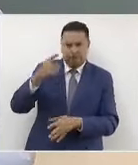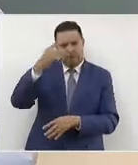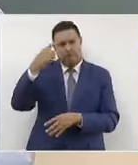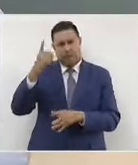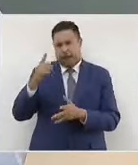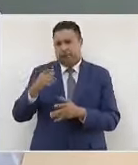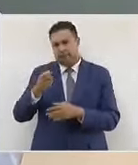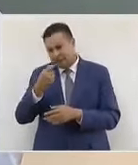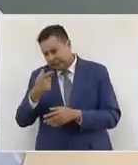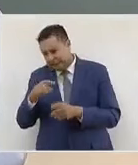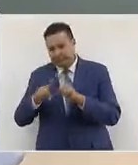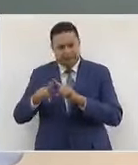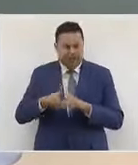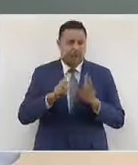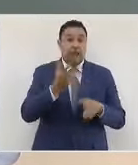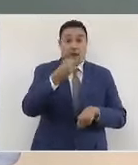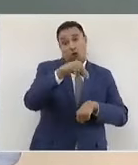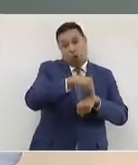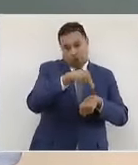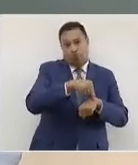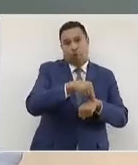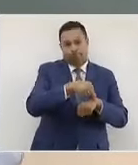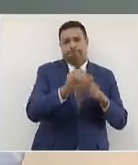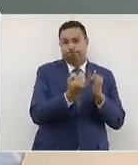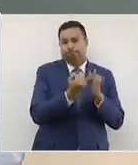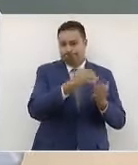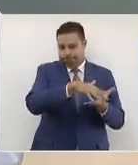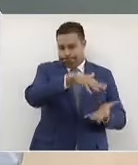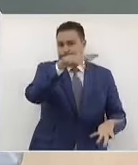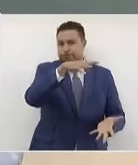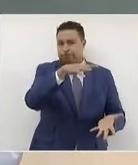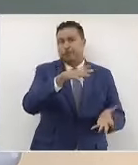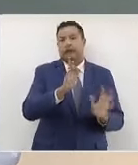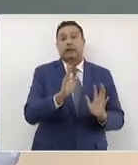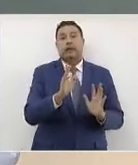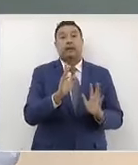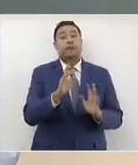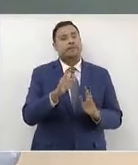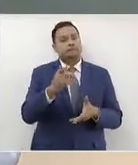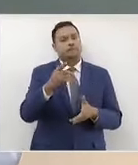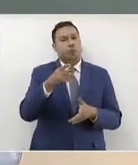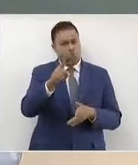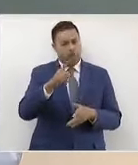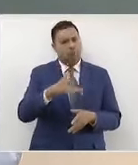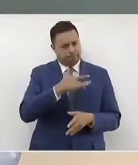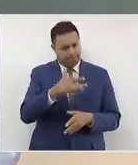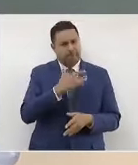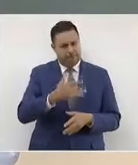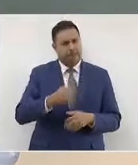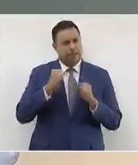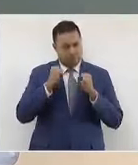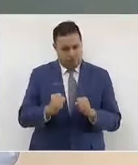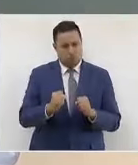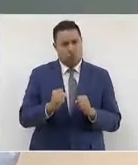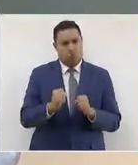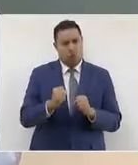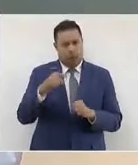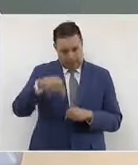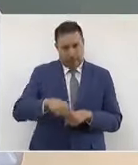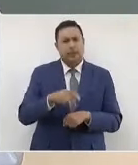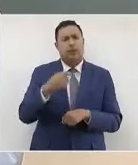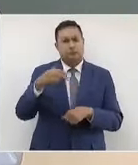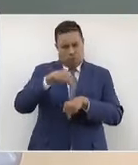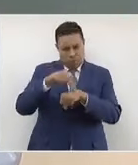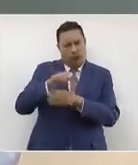personal. Señor presidente, debe estar seguro que cuenta con el apoyo incondicional del personal de salud en